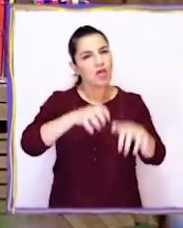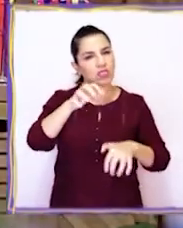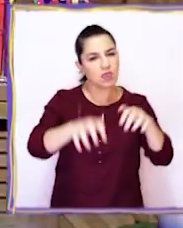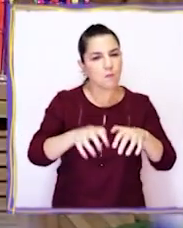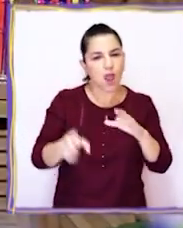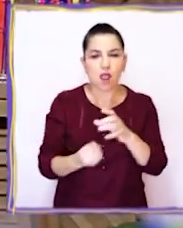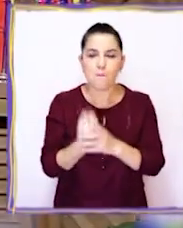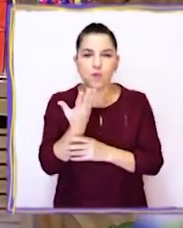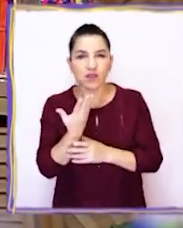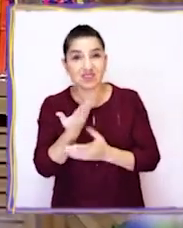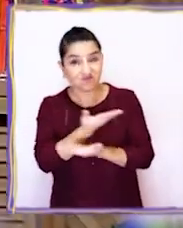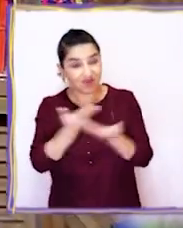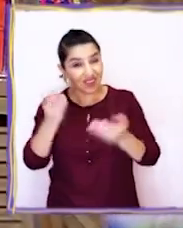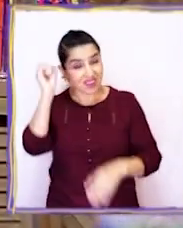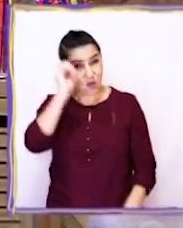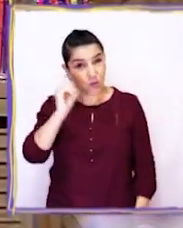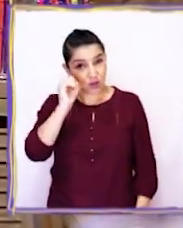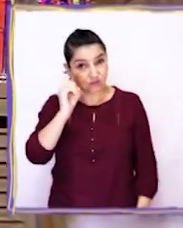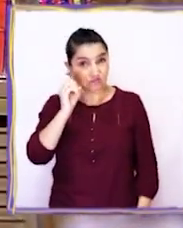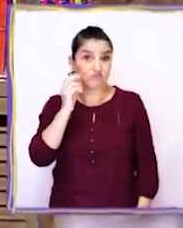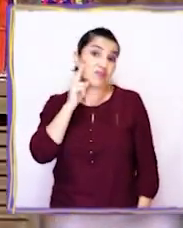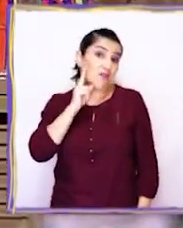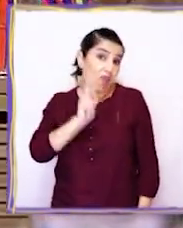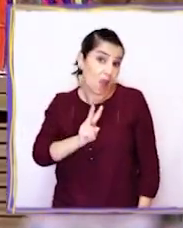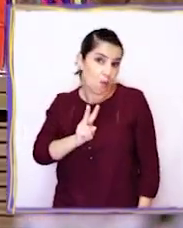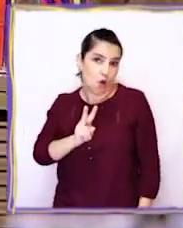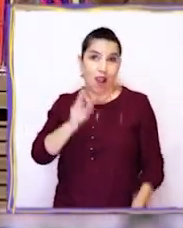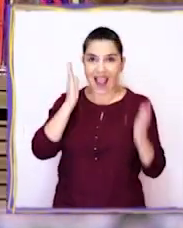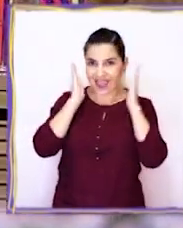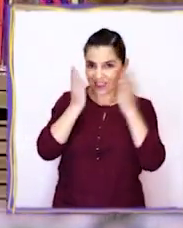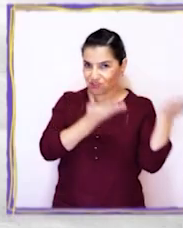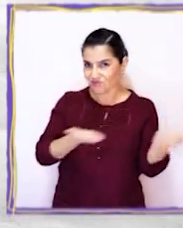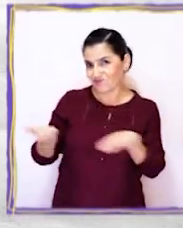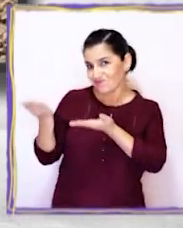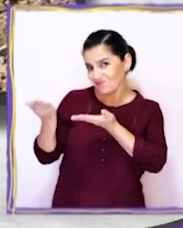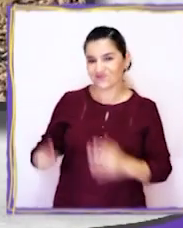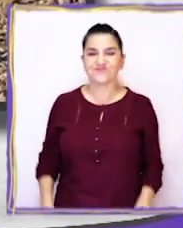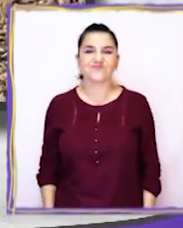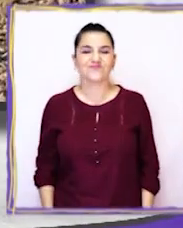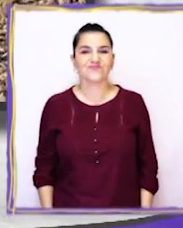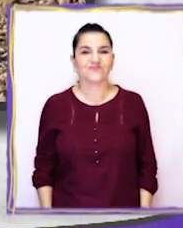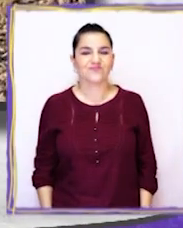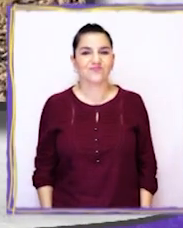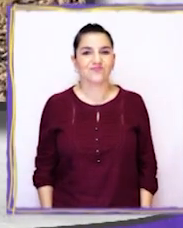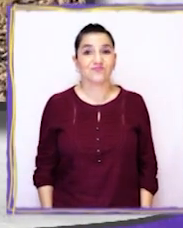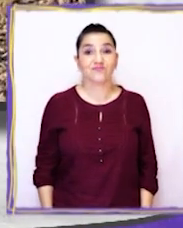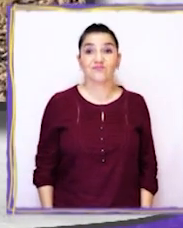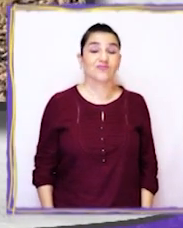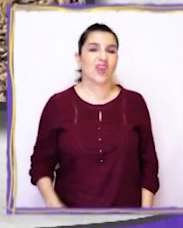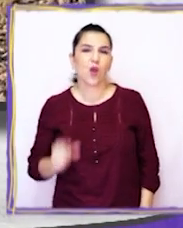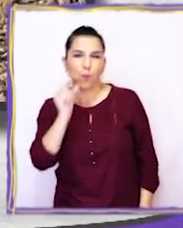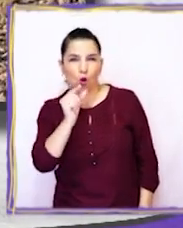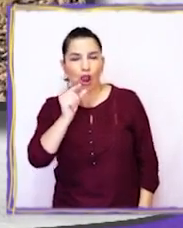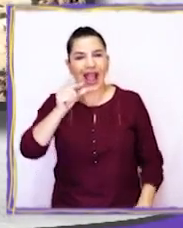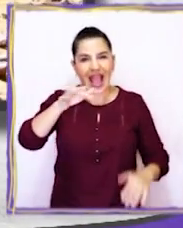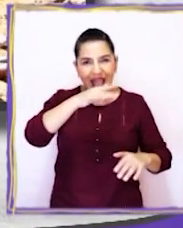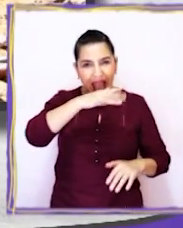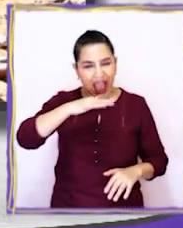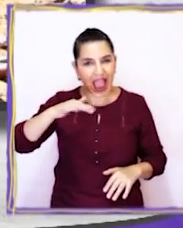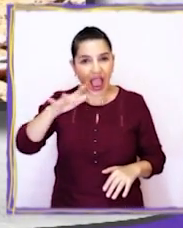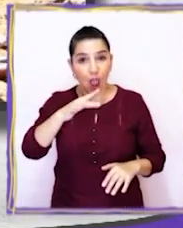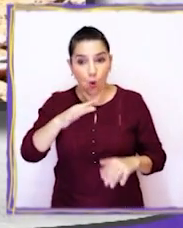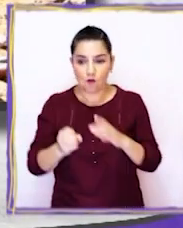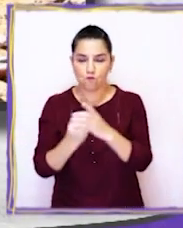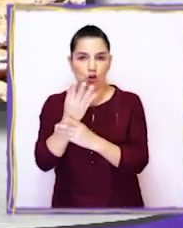y las plantas? ¿Qué opinan? Veamos. ¡Atención a su pantalla! Si no hay mucha agua disponible, debe haber